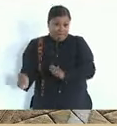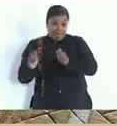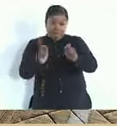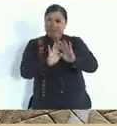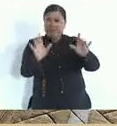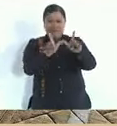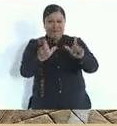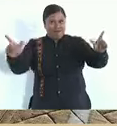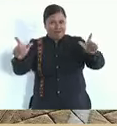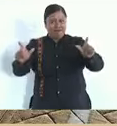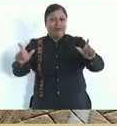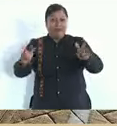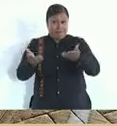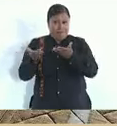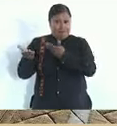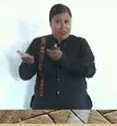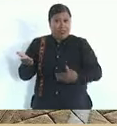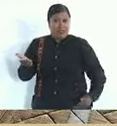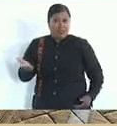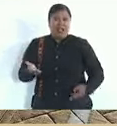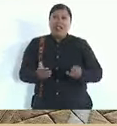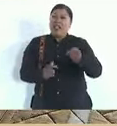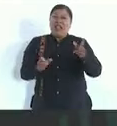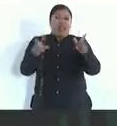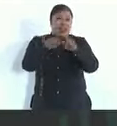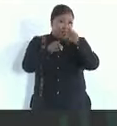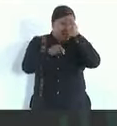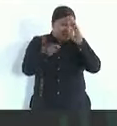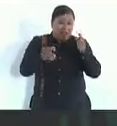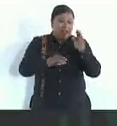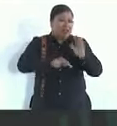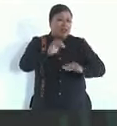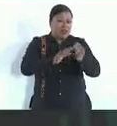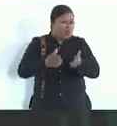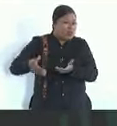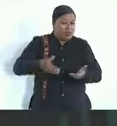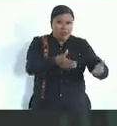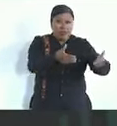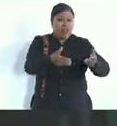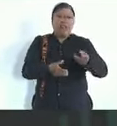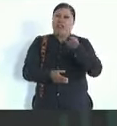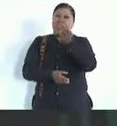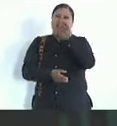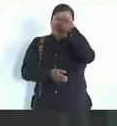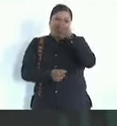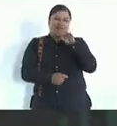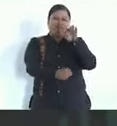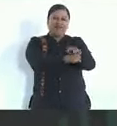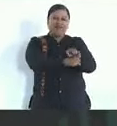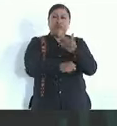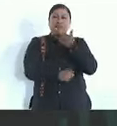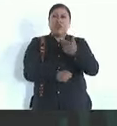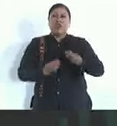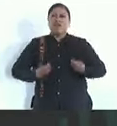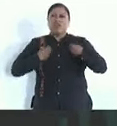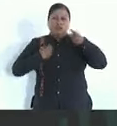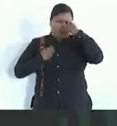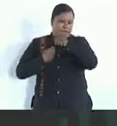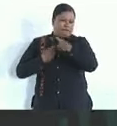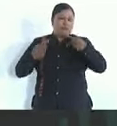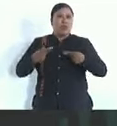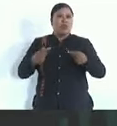presidente, es más que infraestructura, es justicia social y dignidad para la gente. Cada